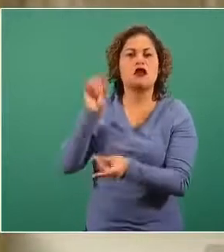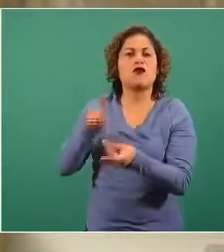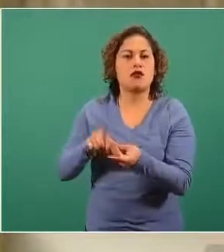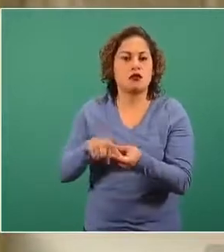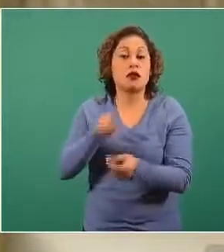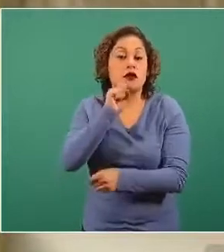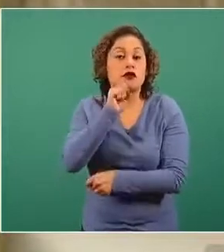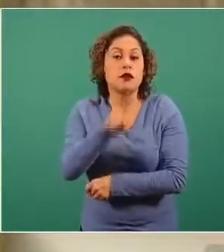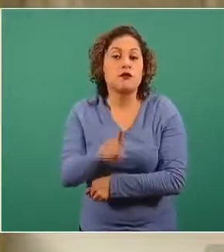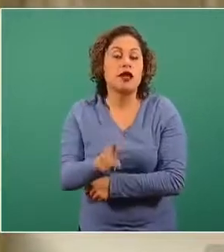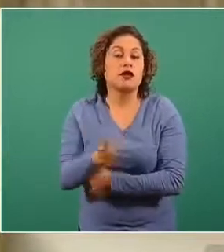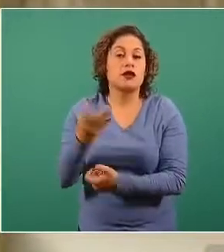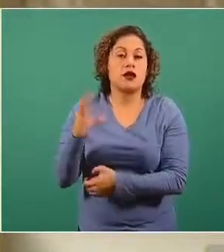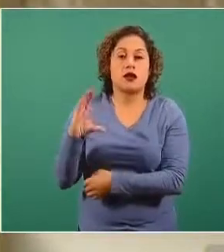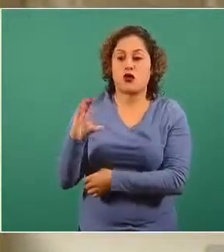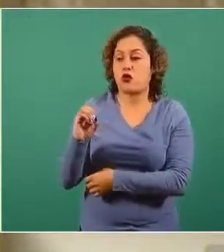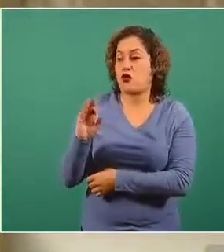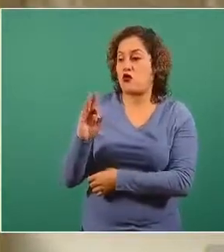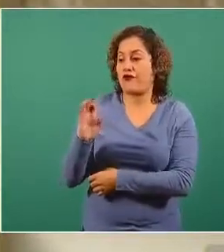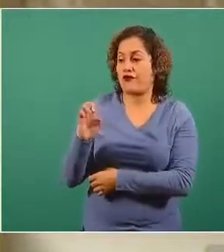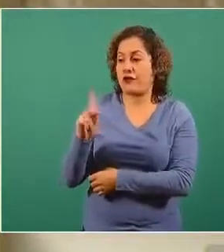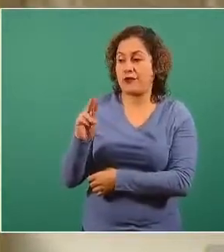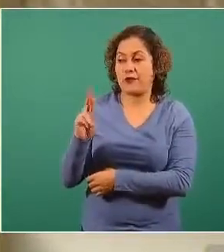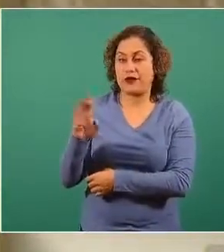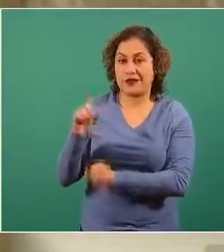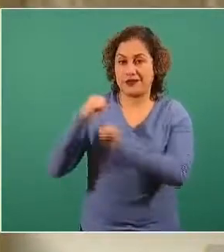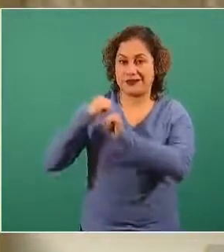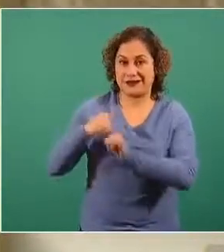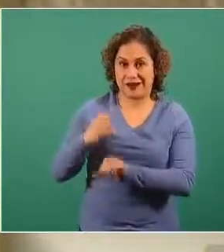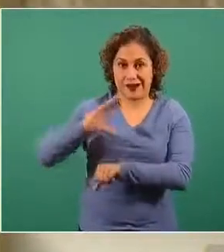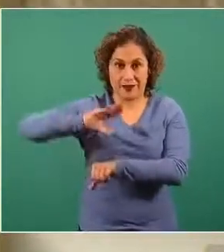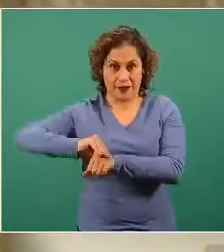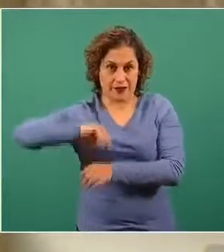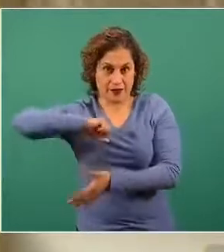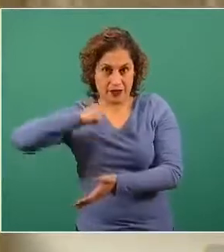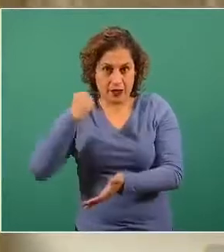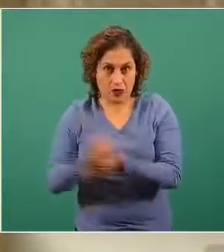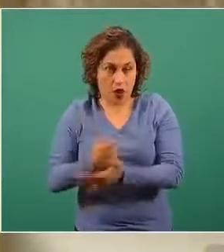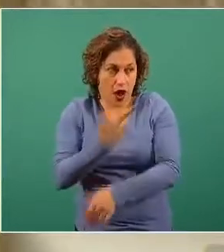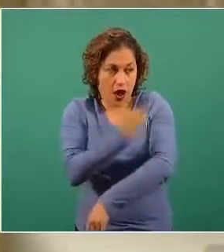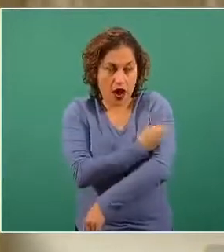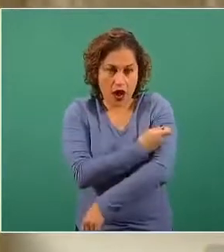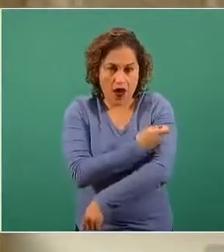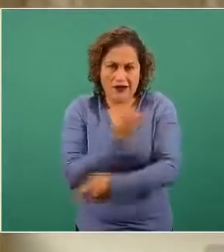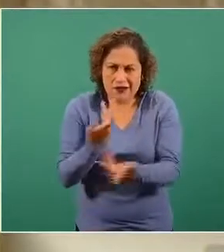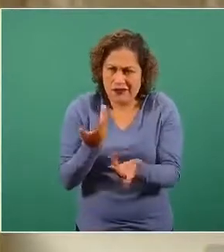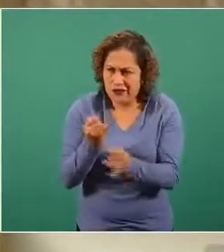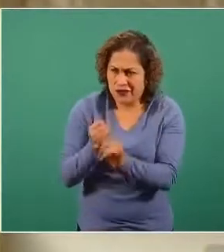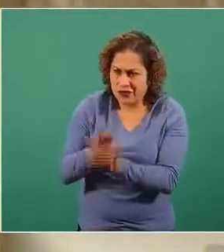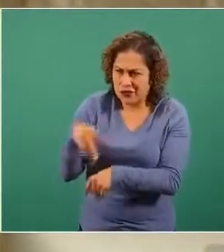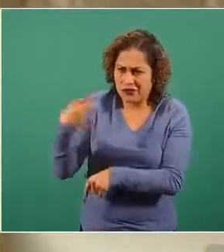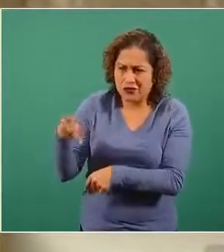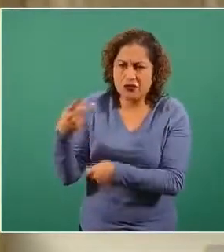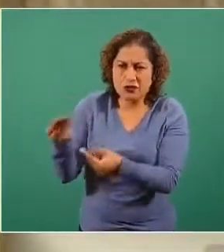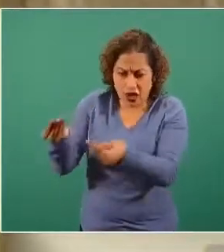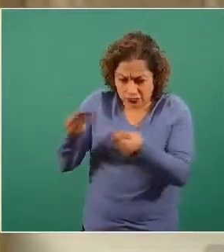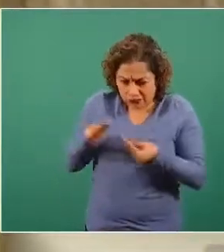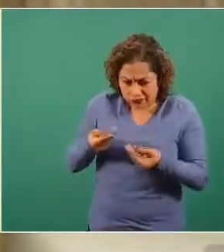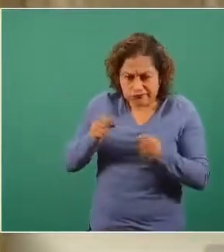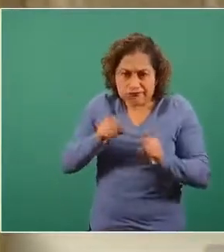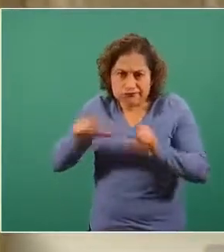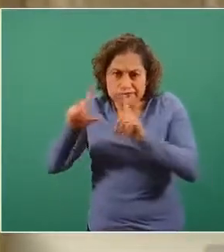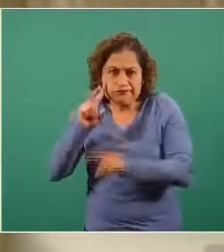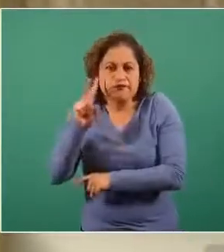COFEPRIS y todo eso para tener información y poder compartirle a la gente en redes sociales. Esta vacuna ya tiene